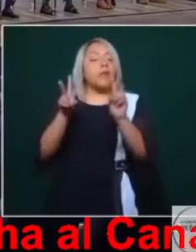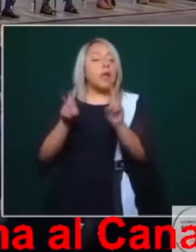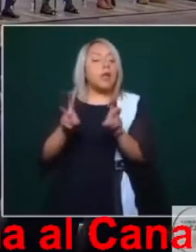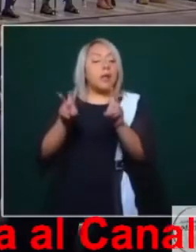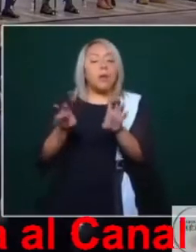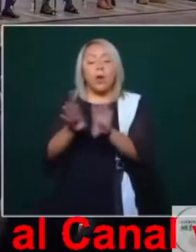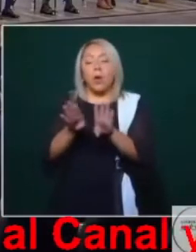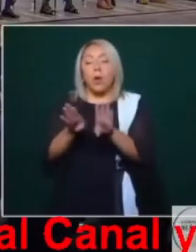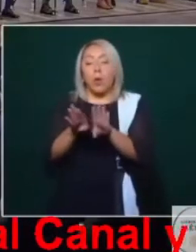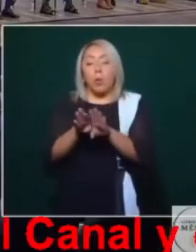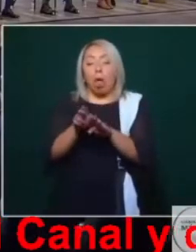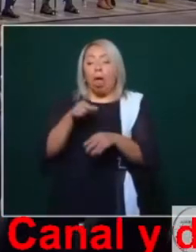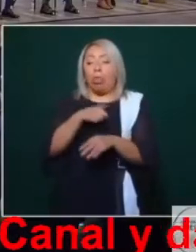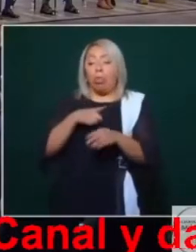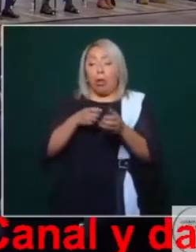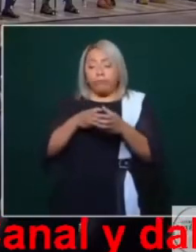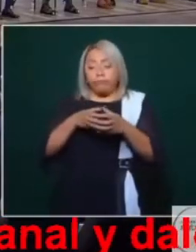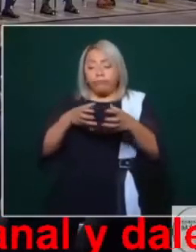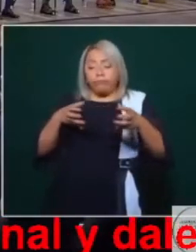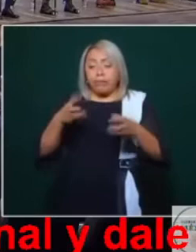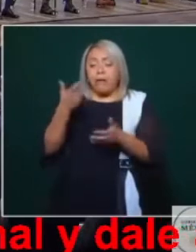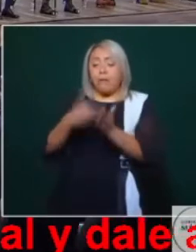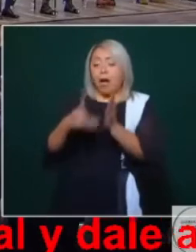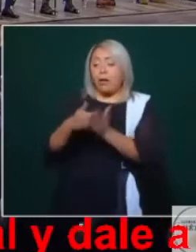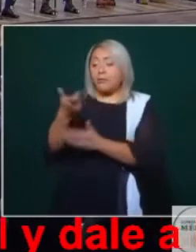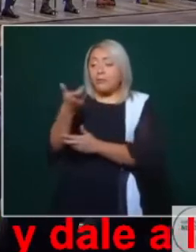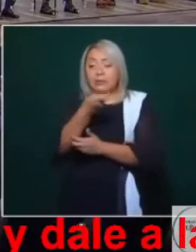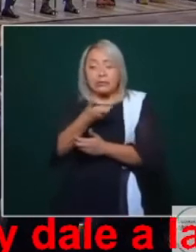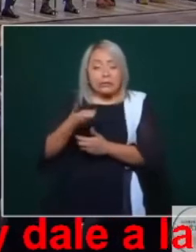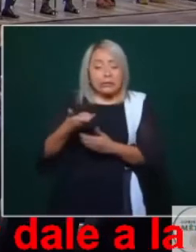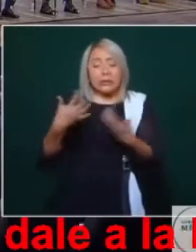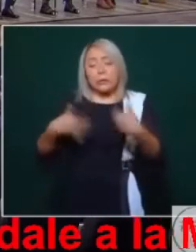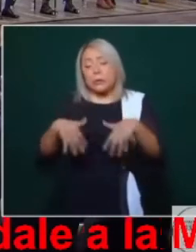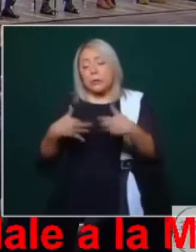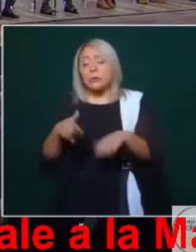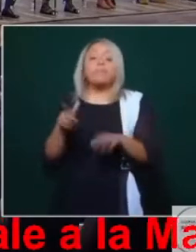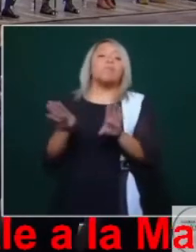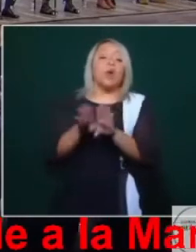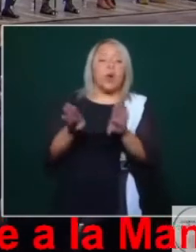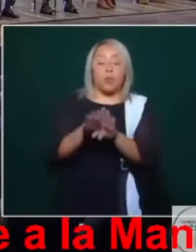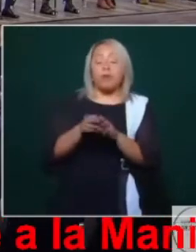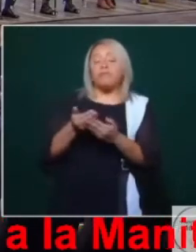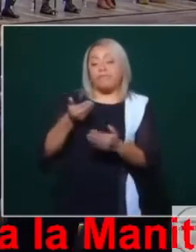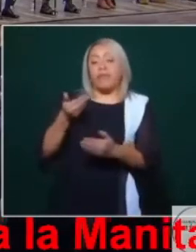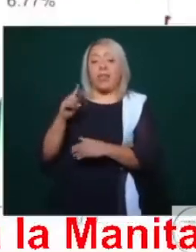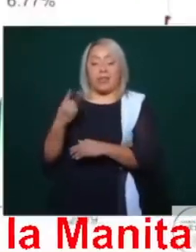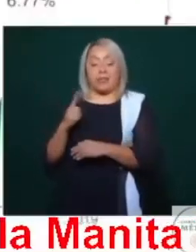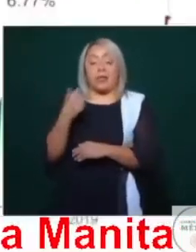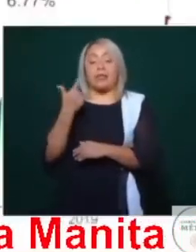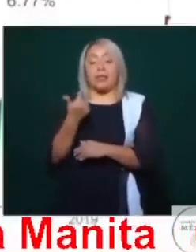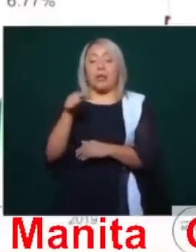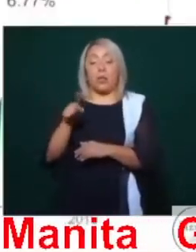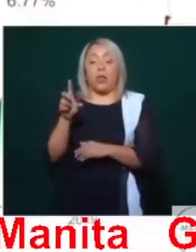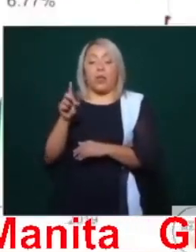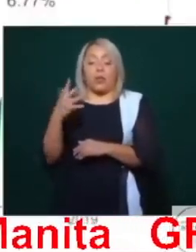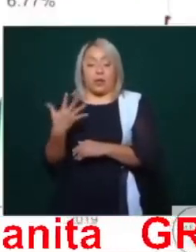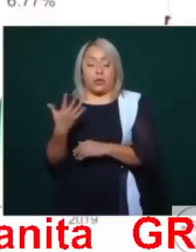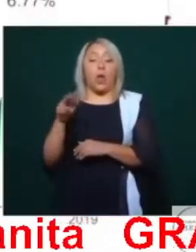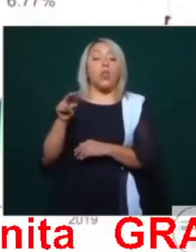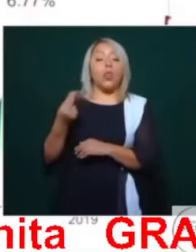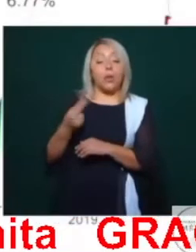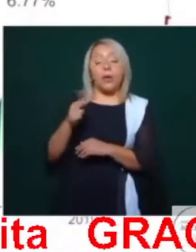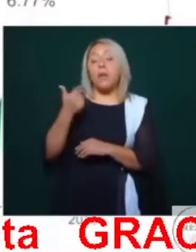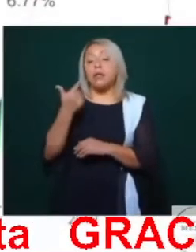a la inflación podemos ver que la cifra de diciembre de robben 7.35 la cifra de noviembre fue de